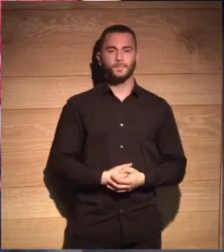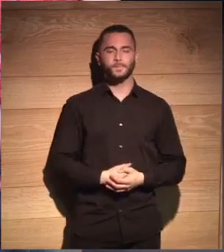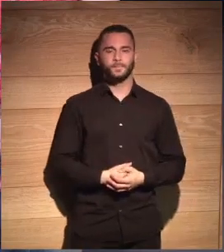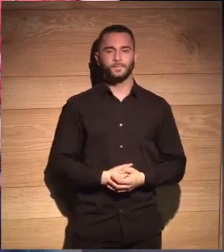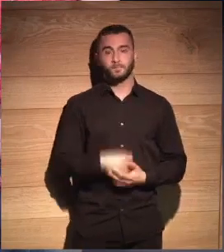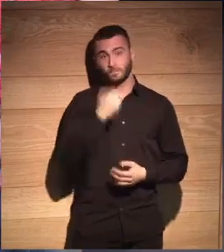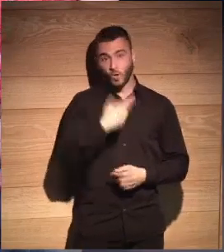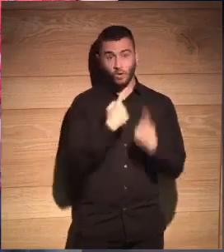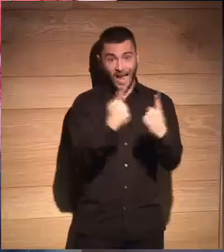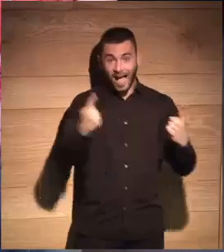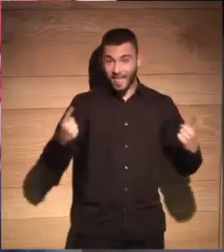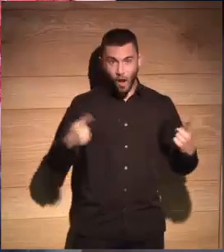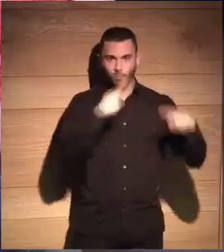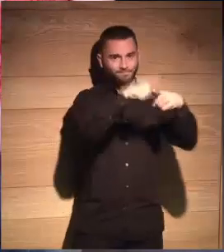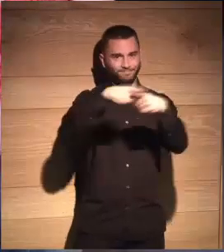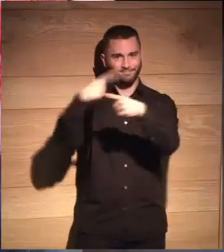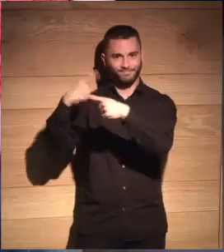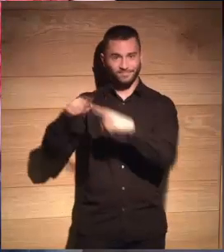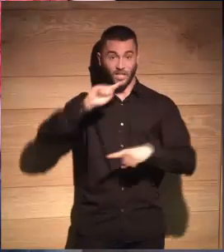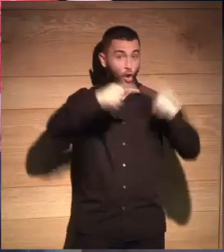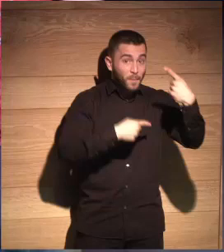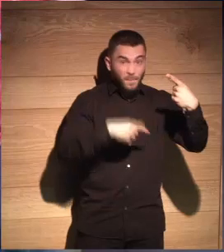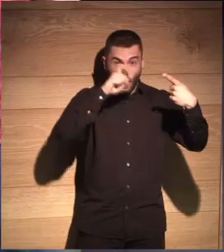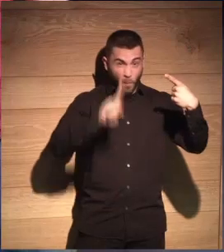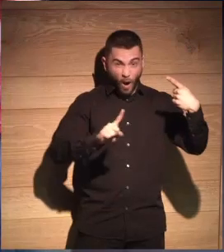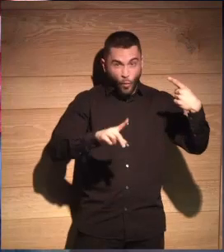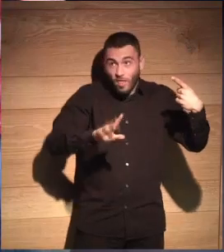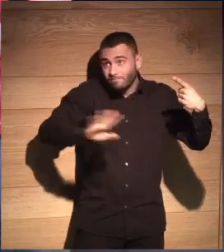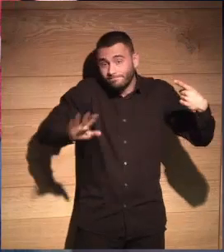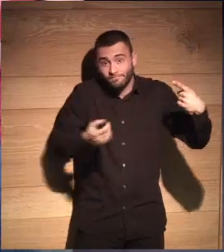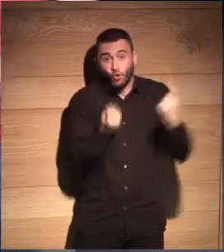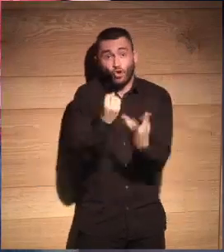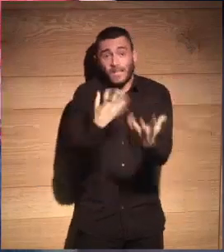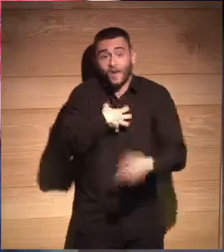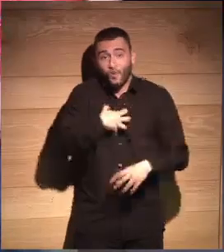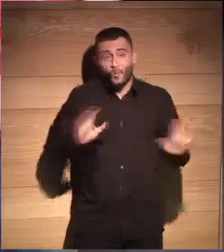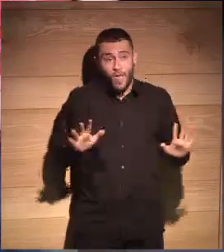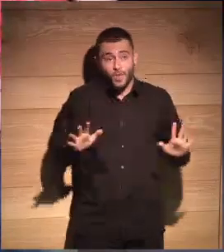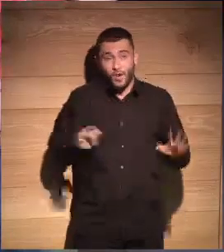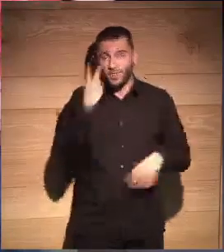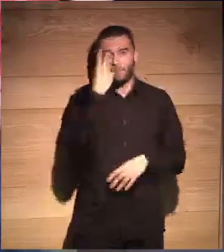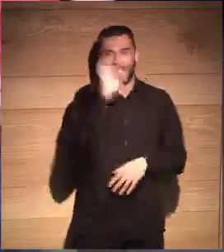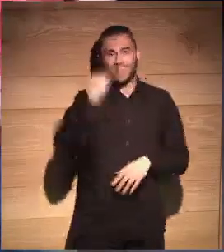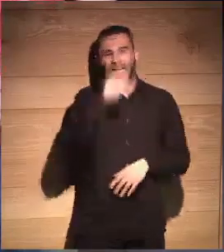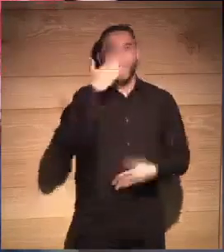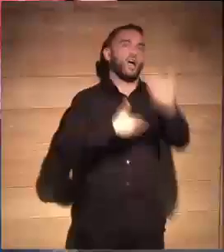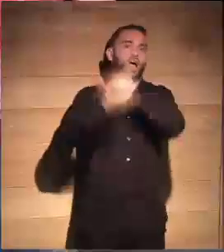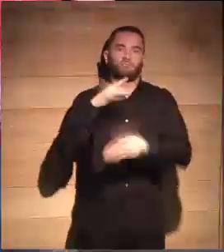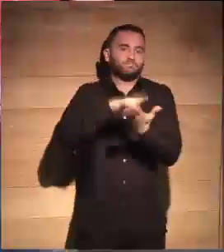Pues cada uno ha sido una aventura diferente. De los primeros no puedo hablar porque no me acuerdo, porque ya el primero lo publicamos hace 20 años, con lo